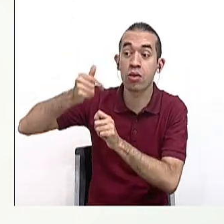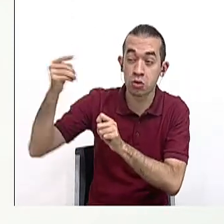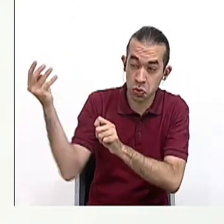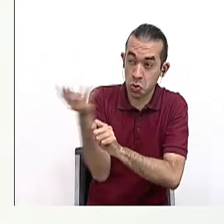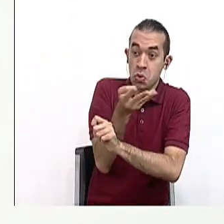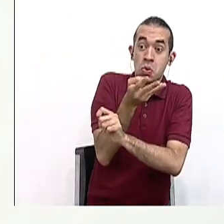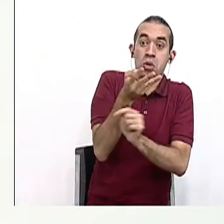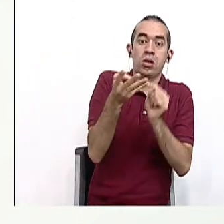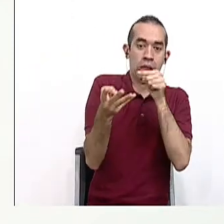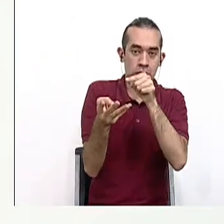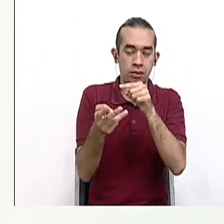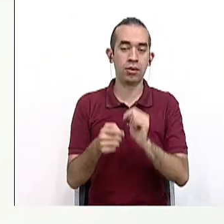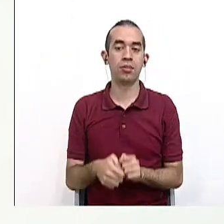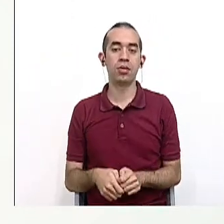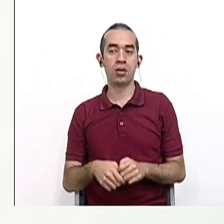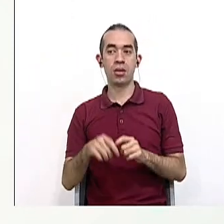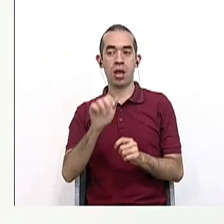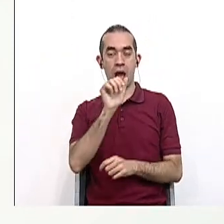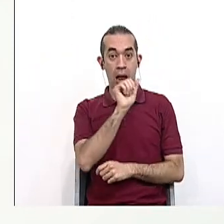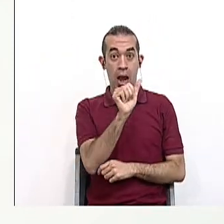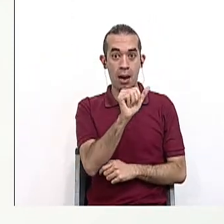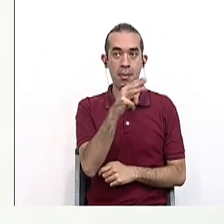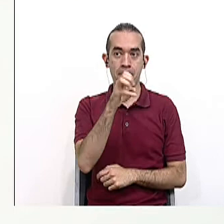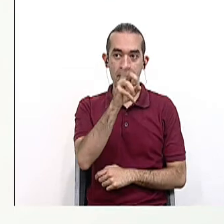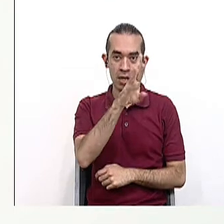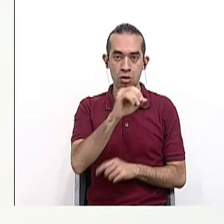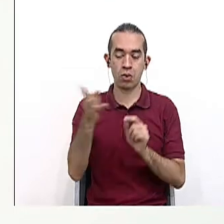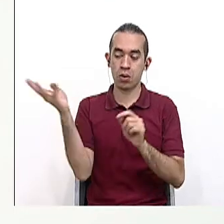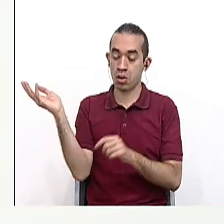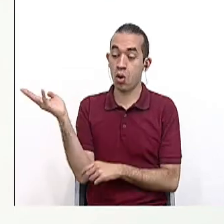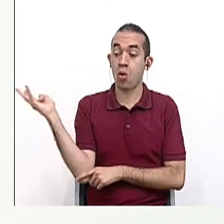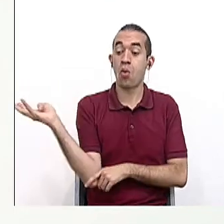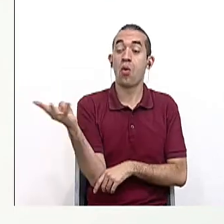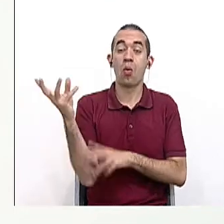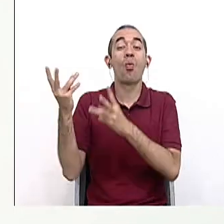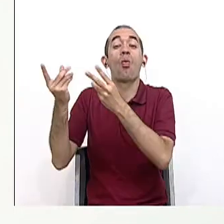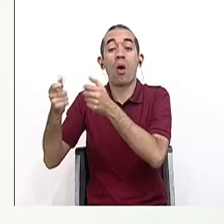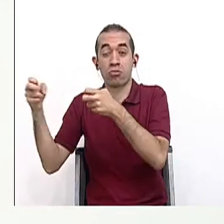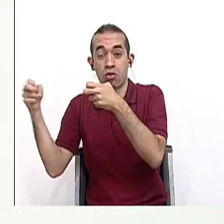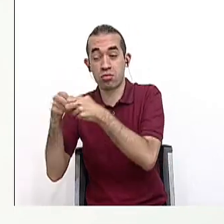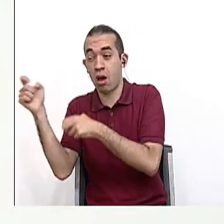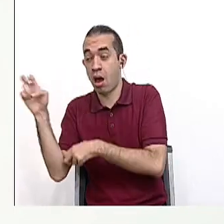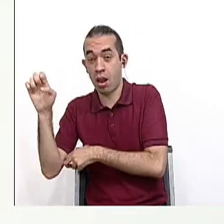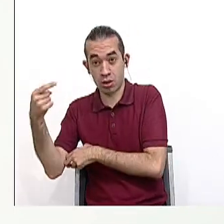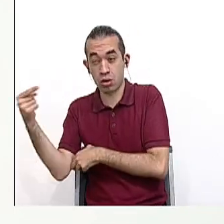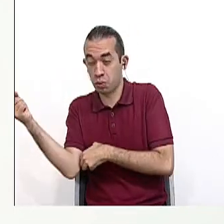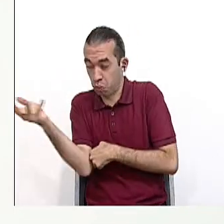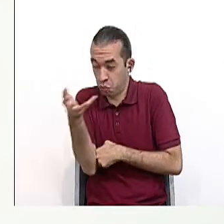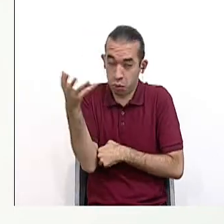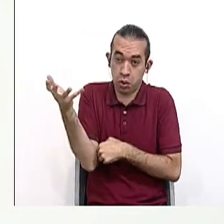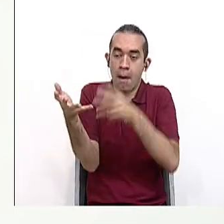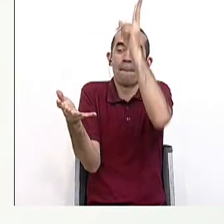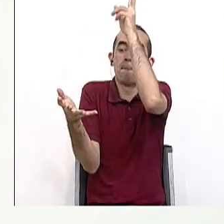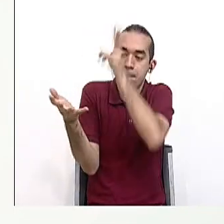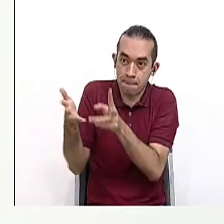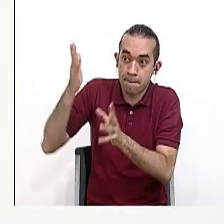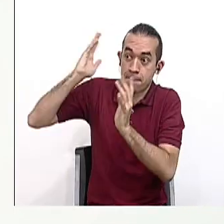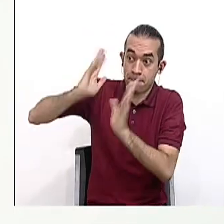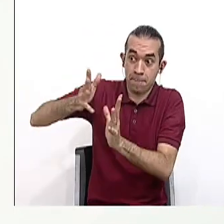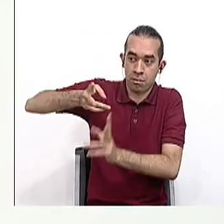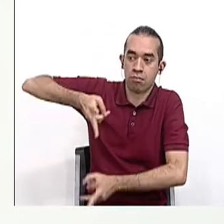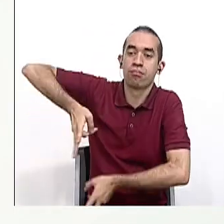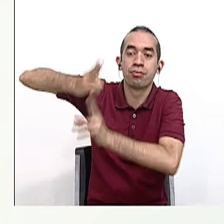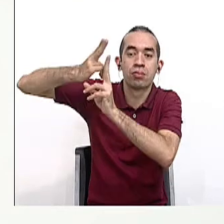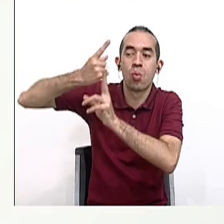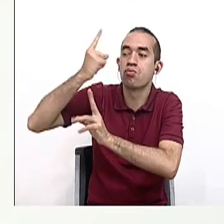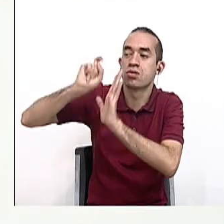que dice que un amperio corresponde a 1 coulomb por un segundo. Muy bien. ¿Qué tal si hacemos un ejemplo fácil?